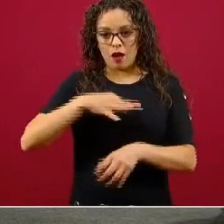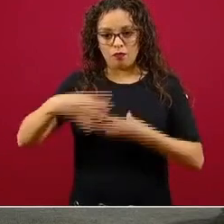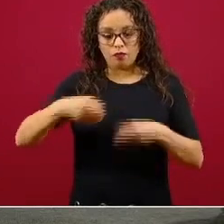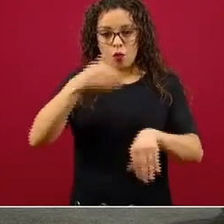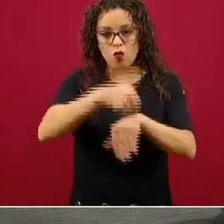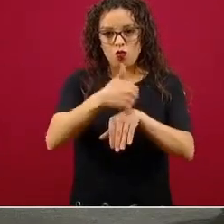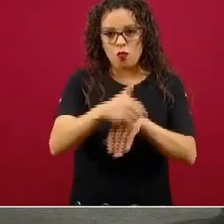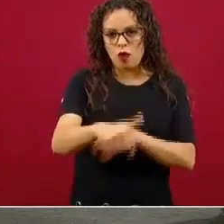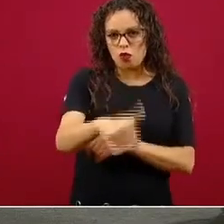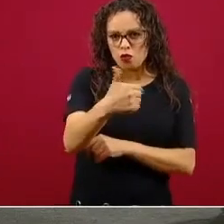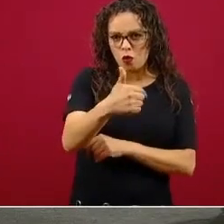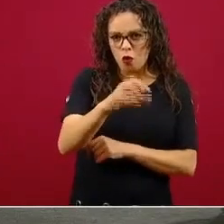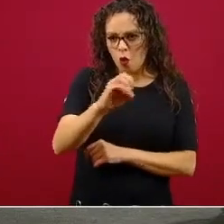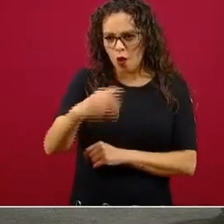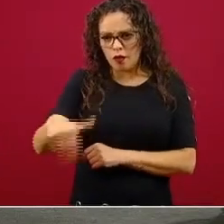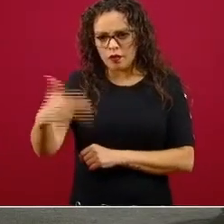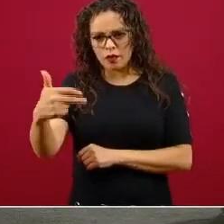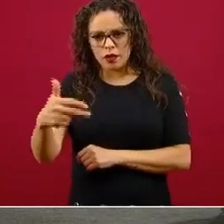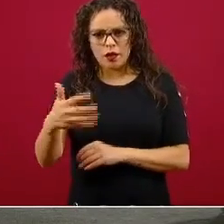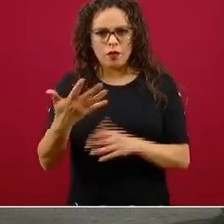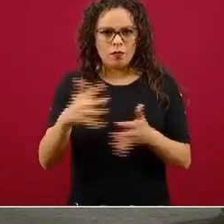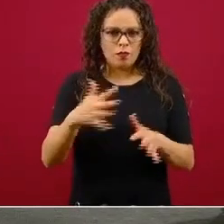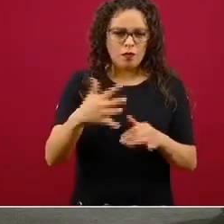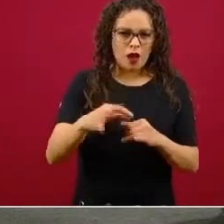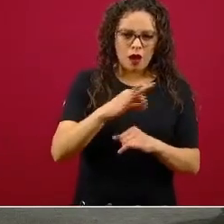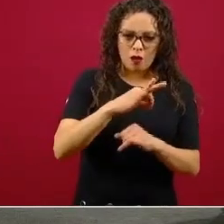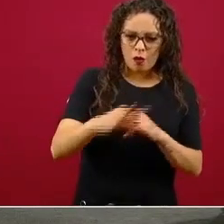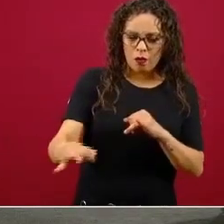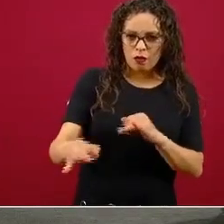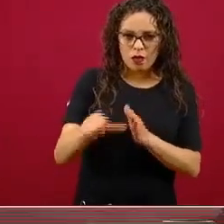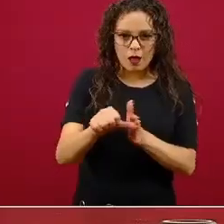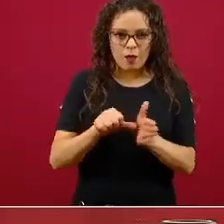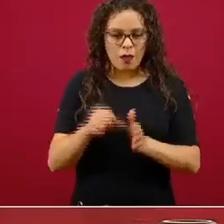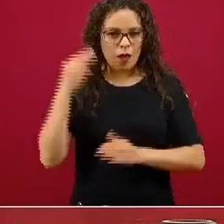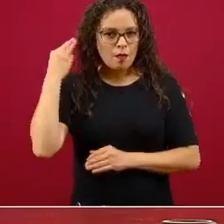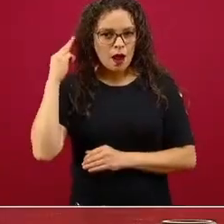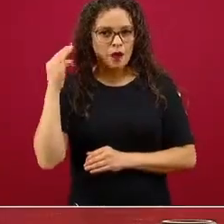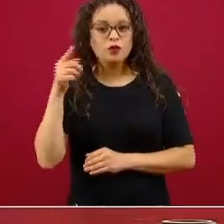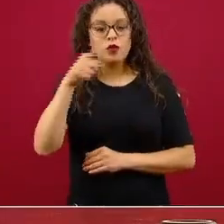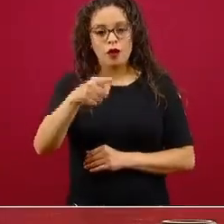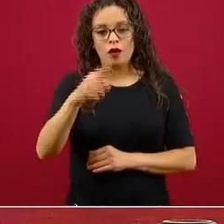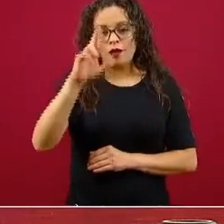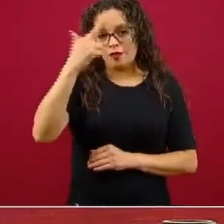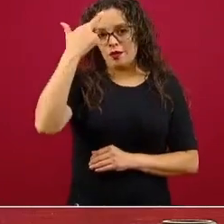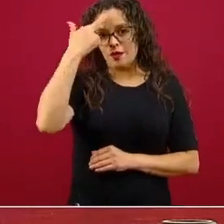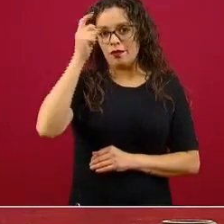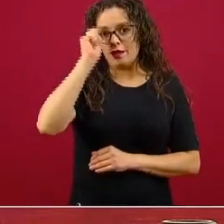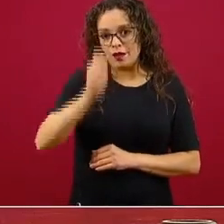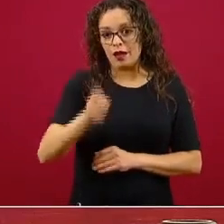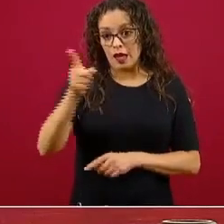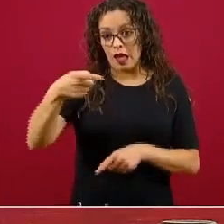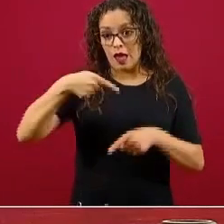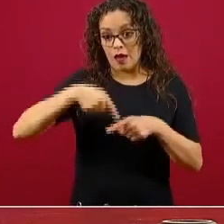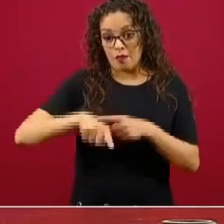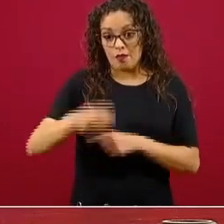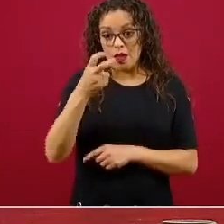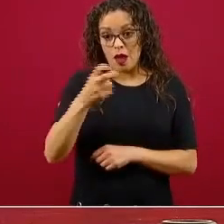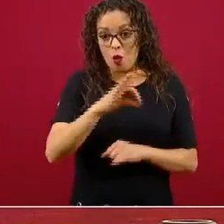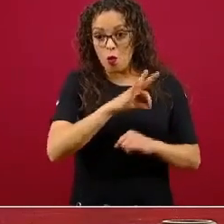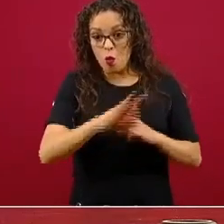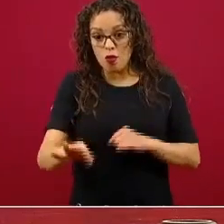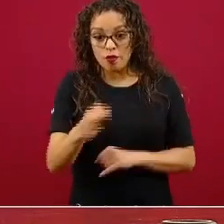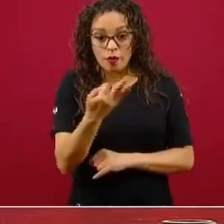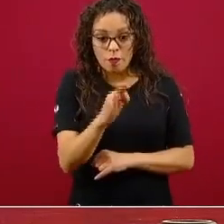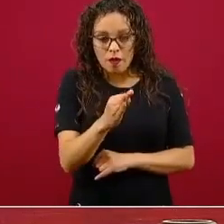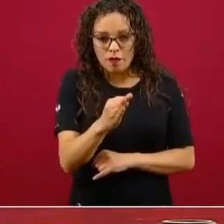más o menos los finales de marzo, recordando que los primeros casos iniciaron precisamente a fines de febrero, prácticamente iniciando